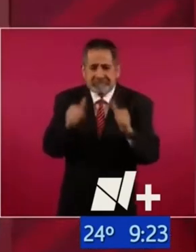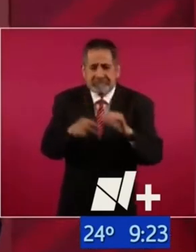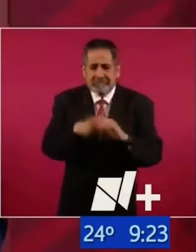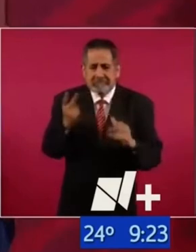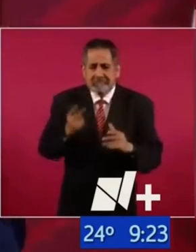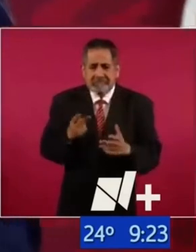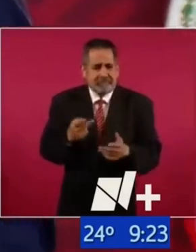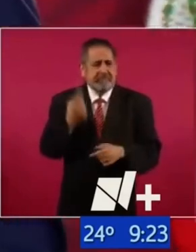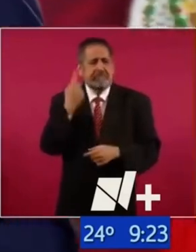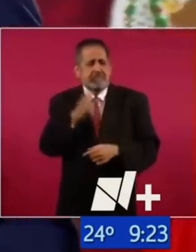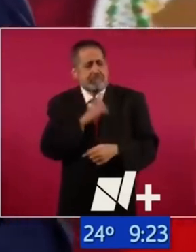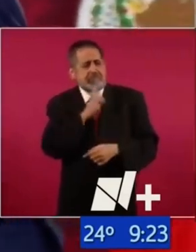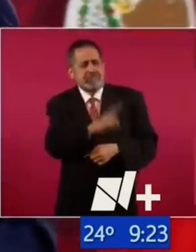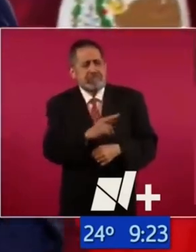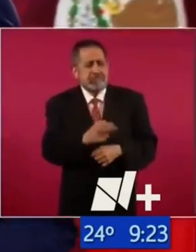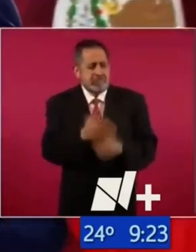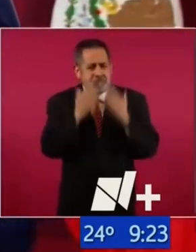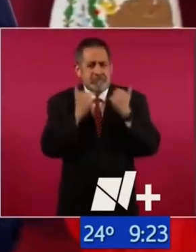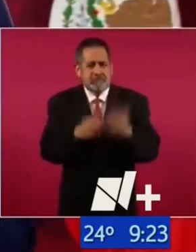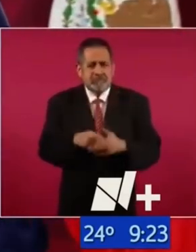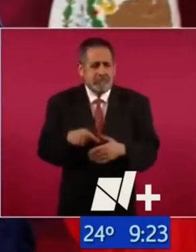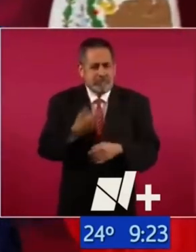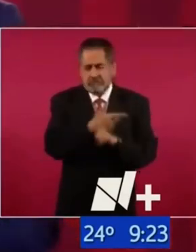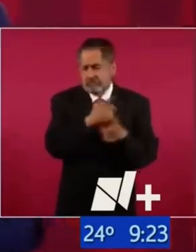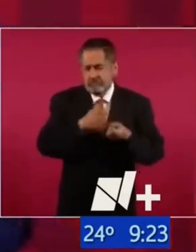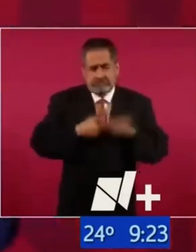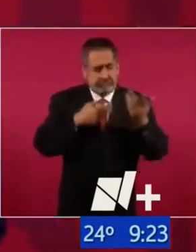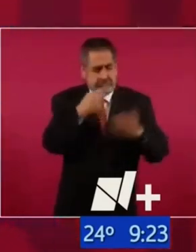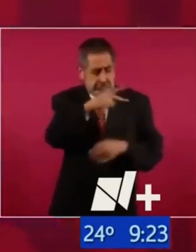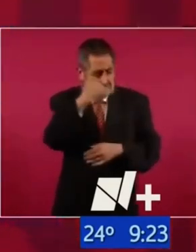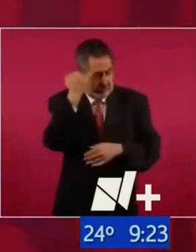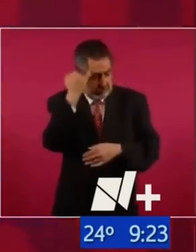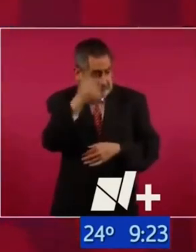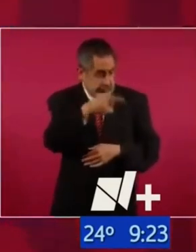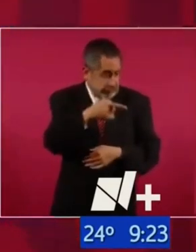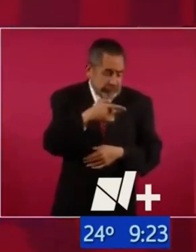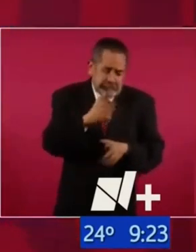Es un acto de libertad.